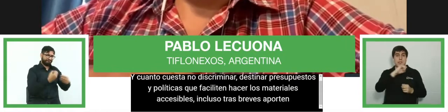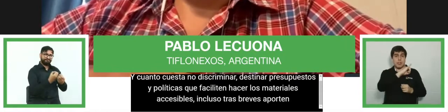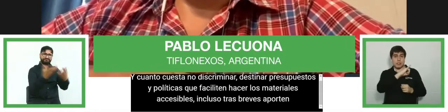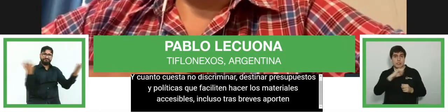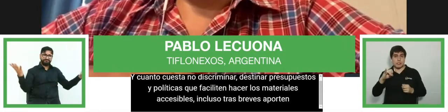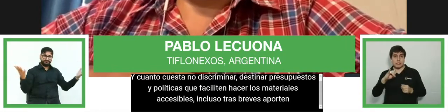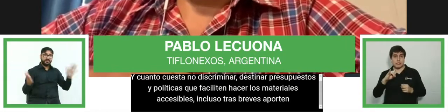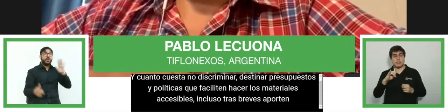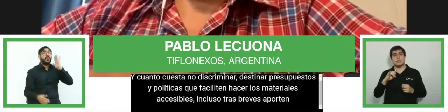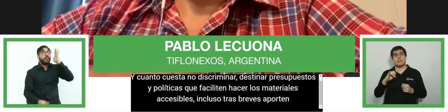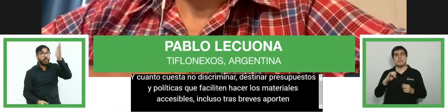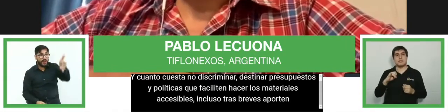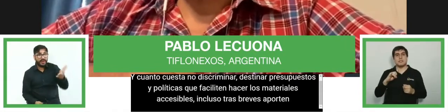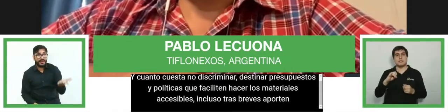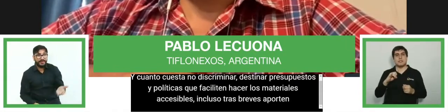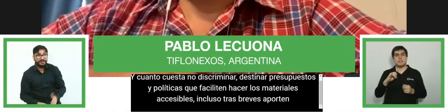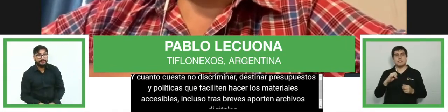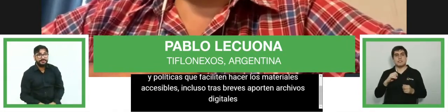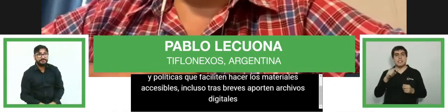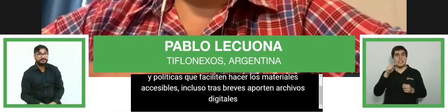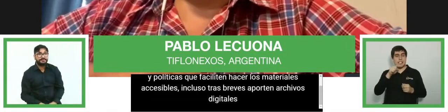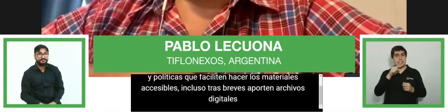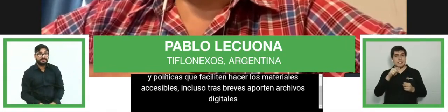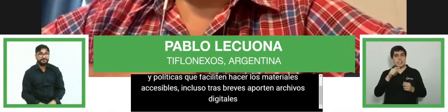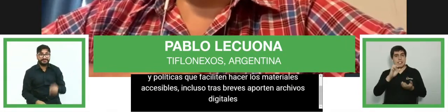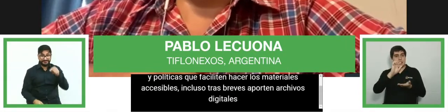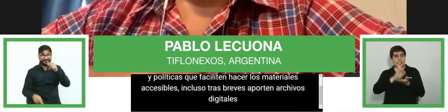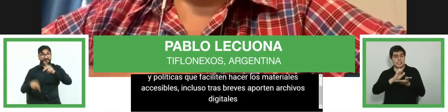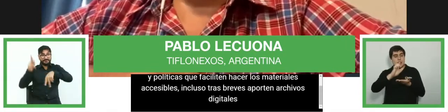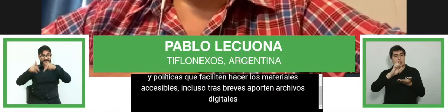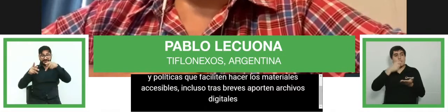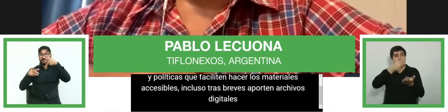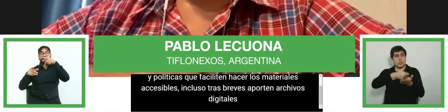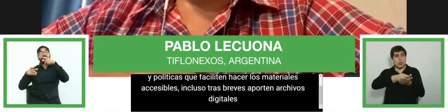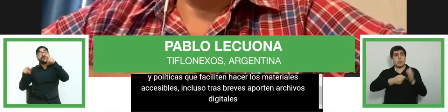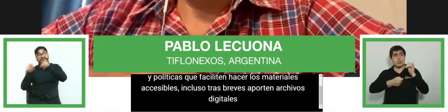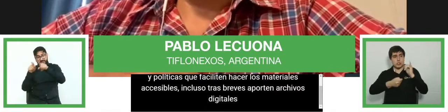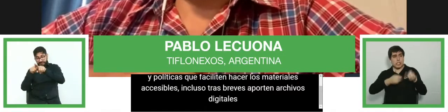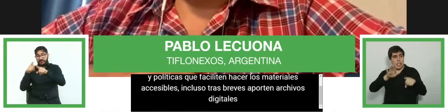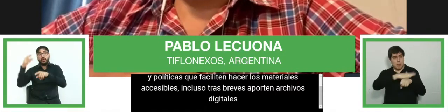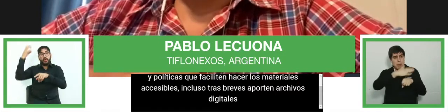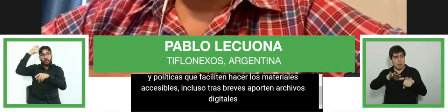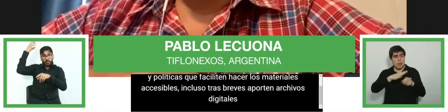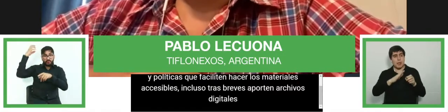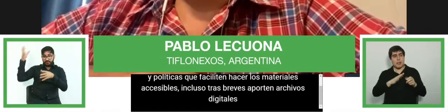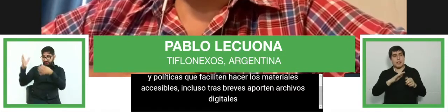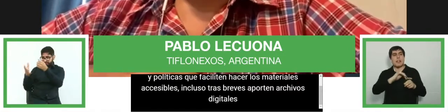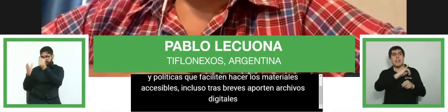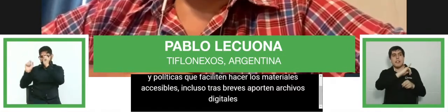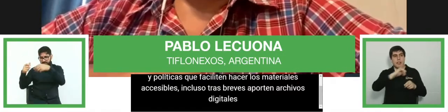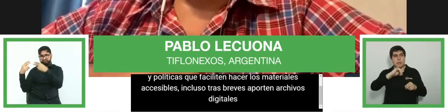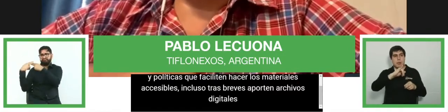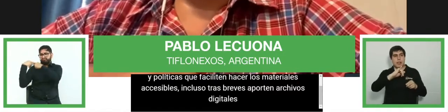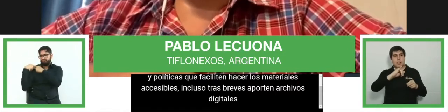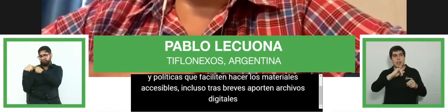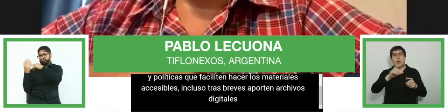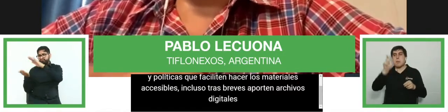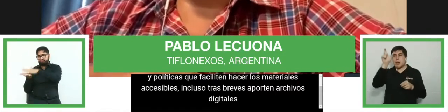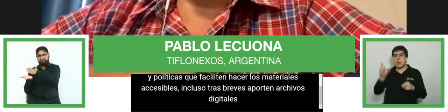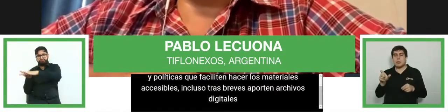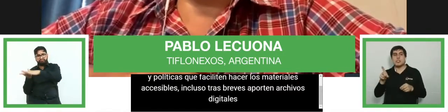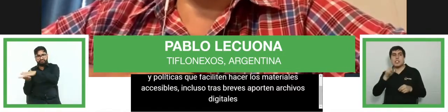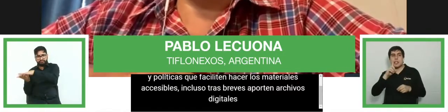incluye la obligación de que ese libro que se compra en papel también tenga una versión accesible para estudiantes